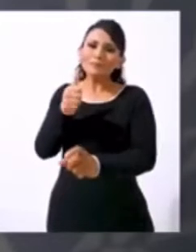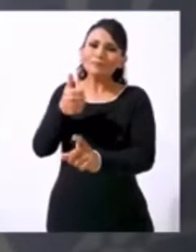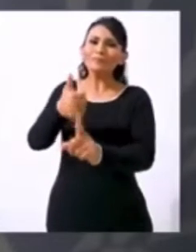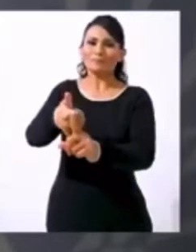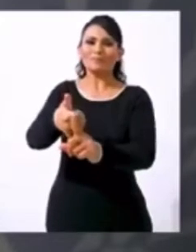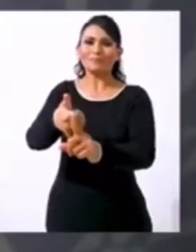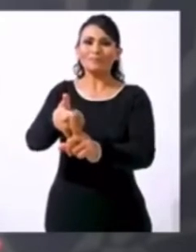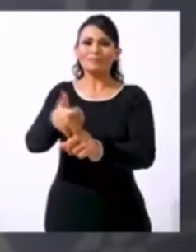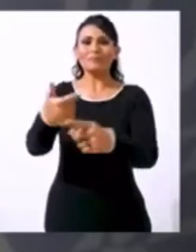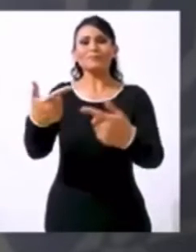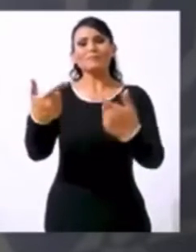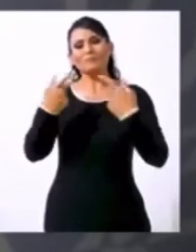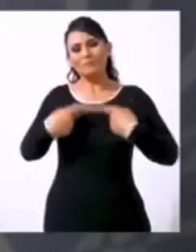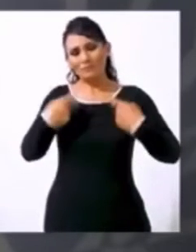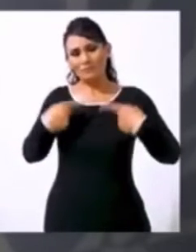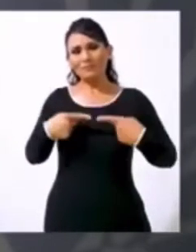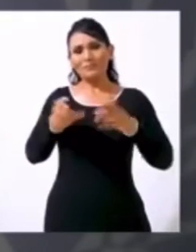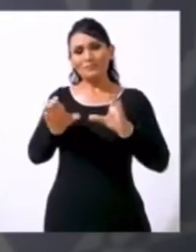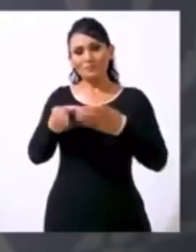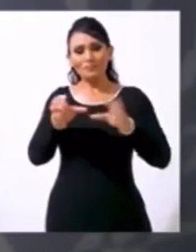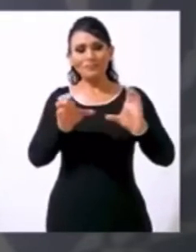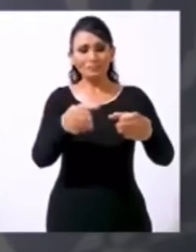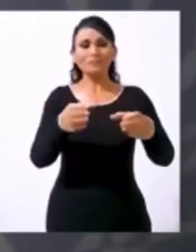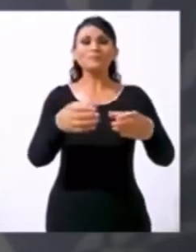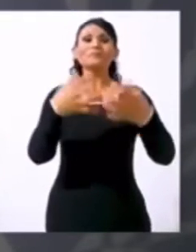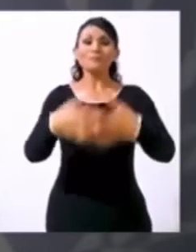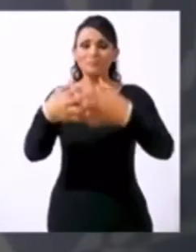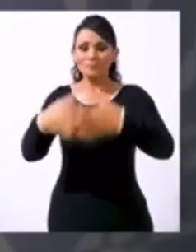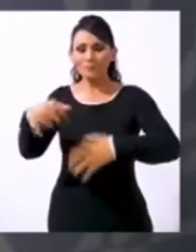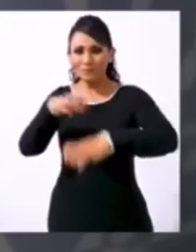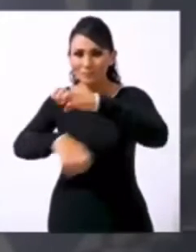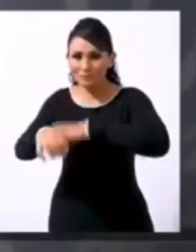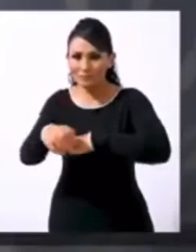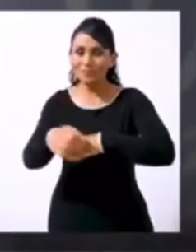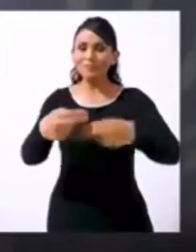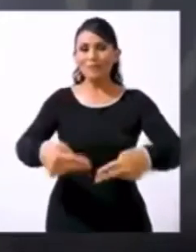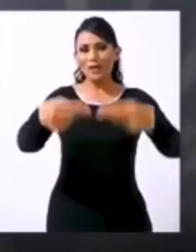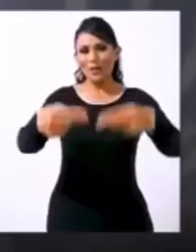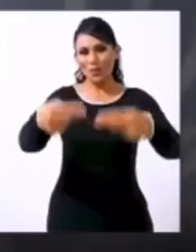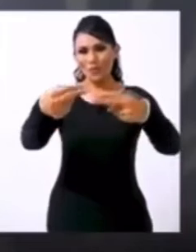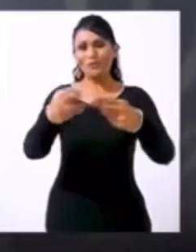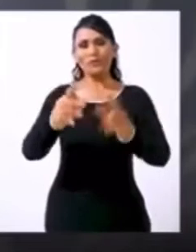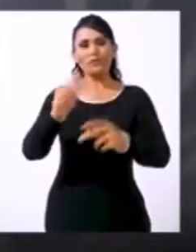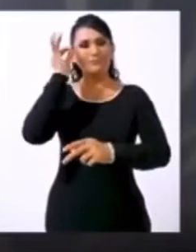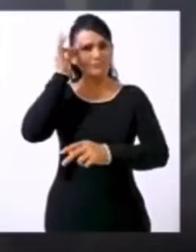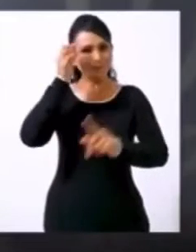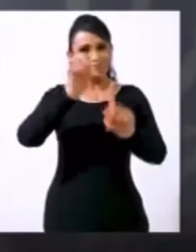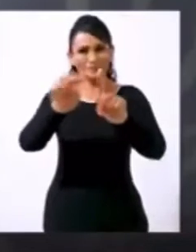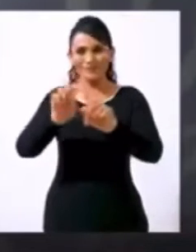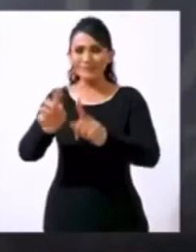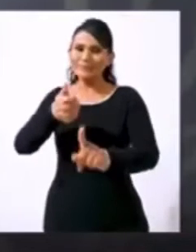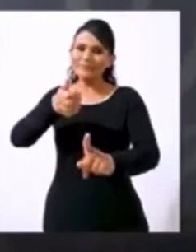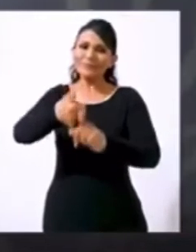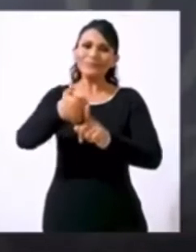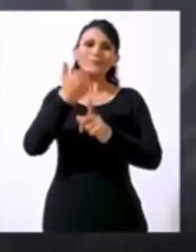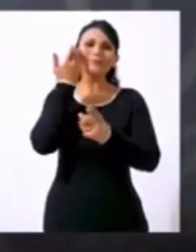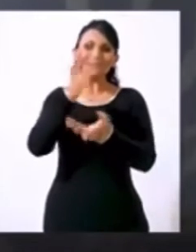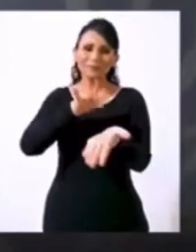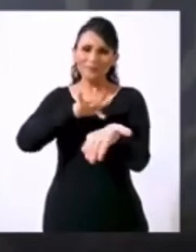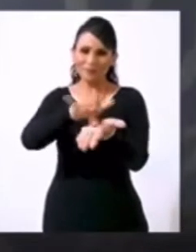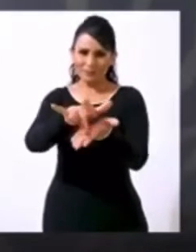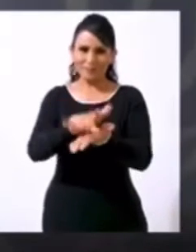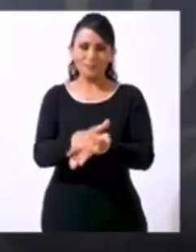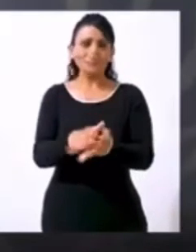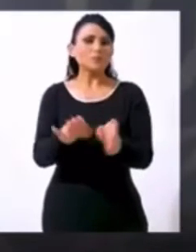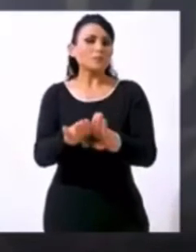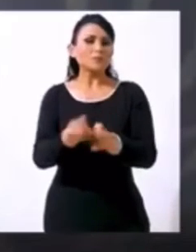las comunidades de personas que integran su industria, su comercio y sus servicios. Una primera